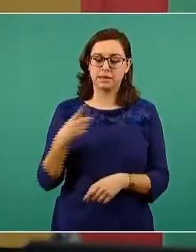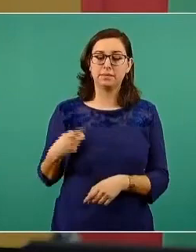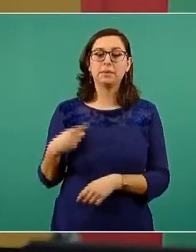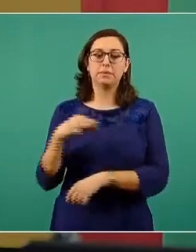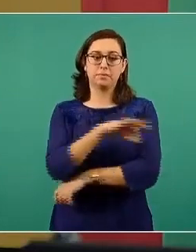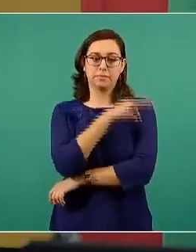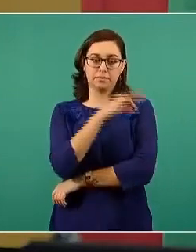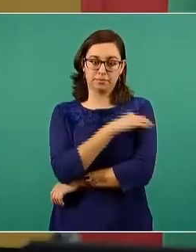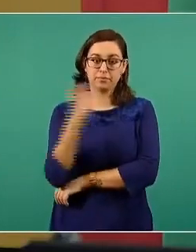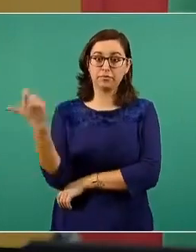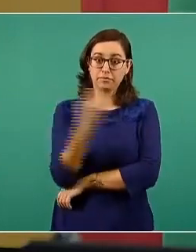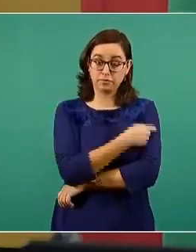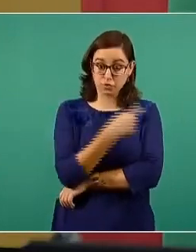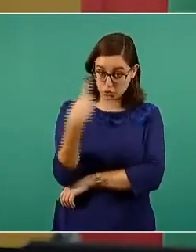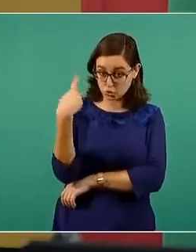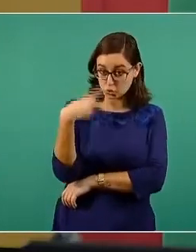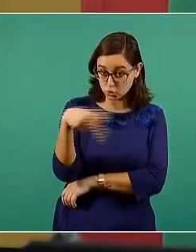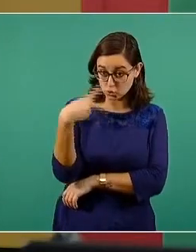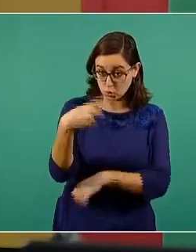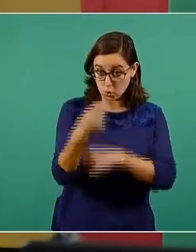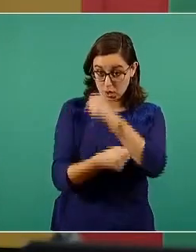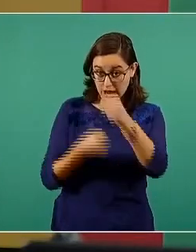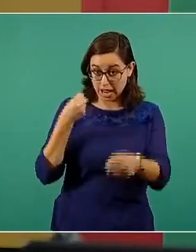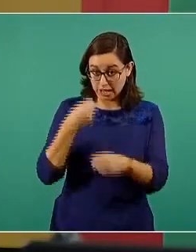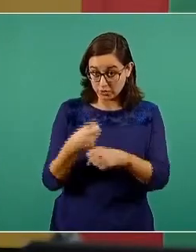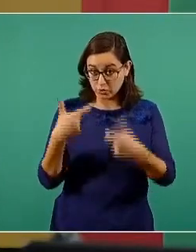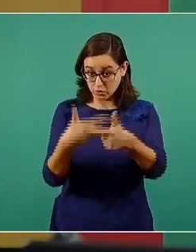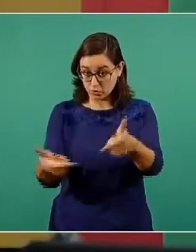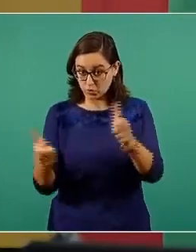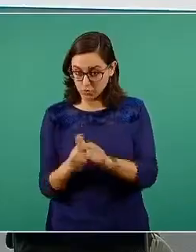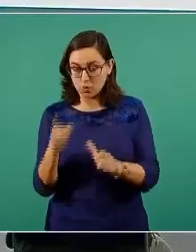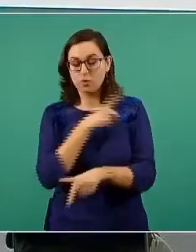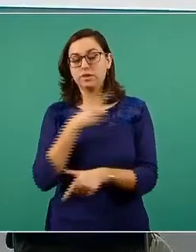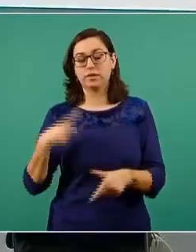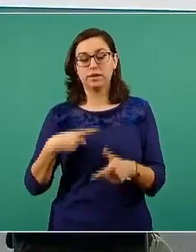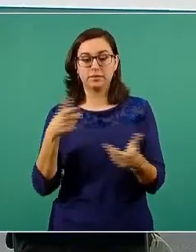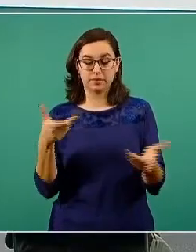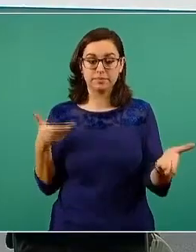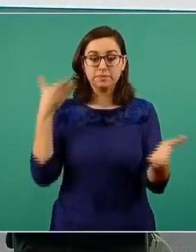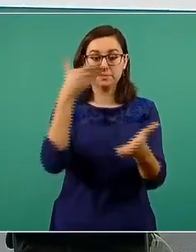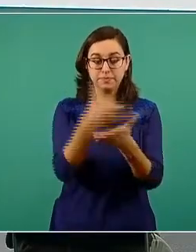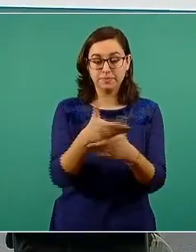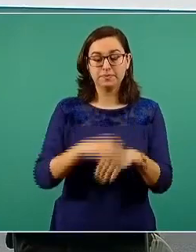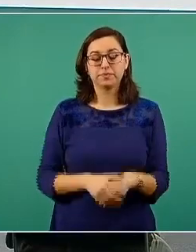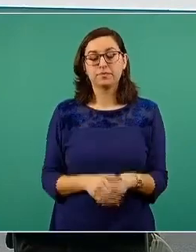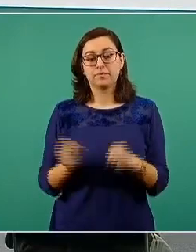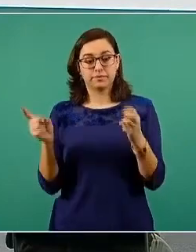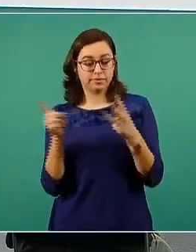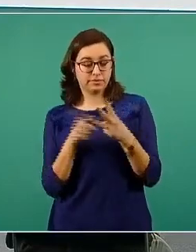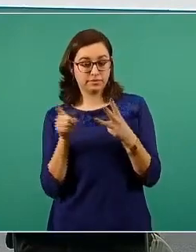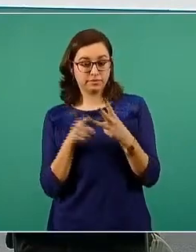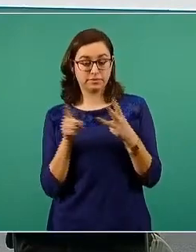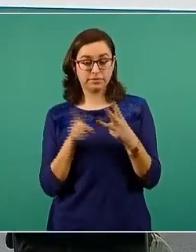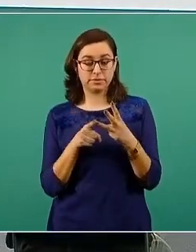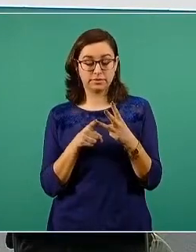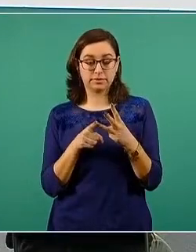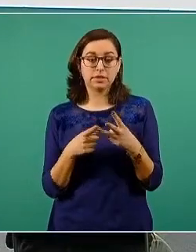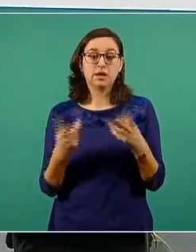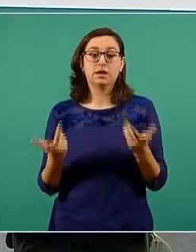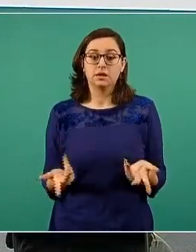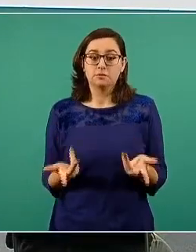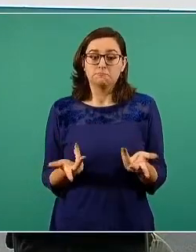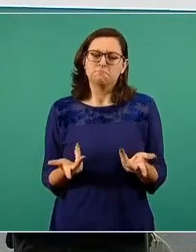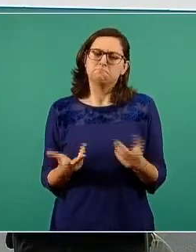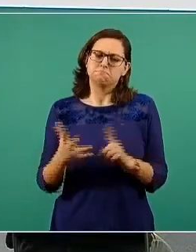vacunen cuando toque el bloque correspondiente a su edad. Y un tercer eje de priorización que corresponde al uso de la